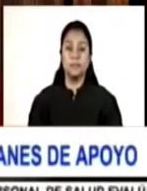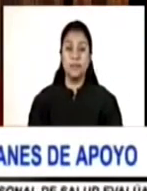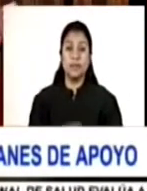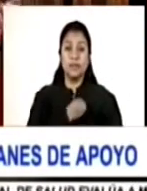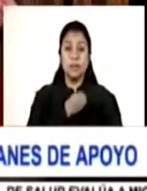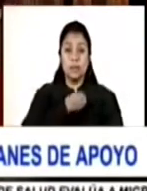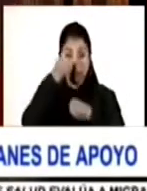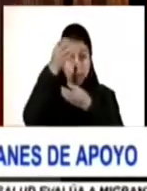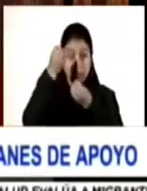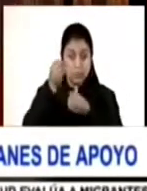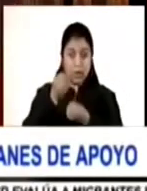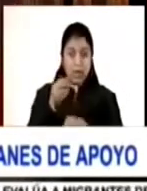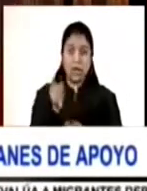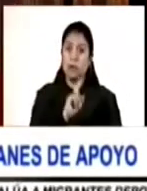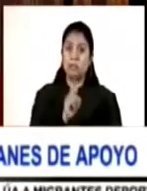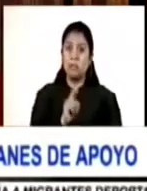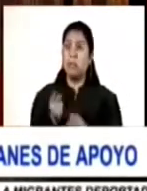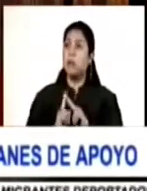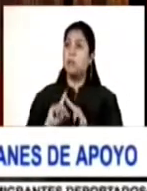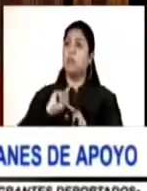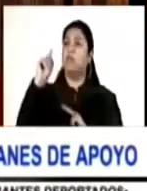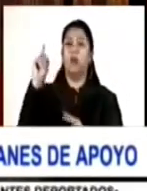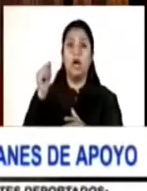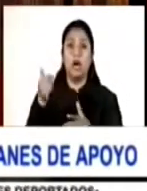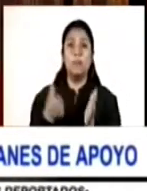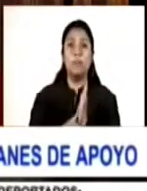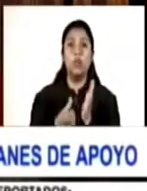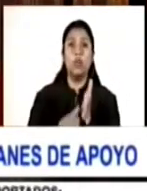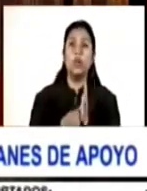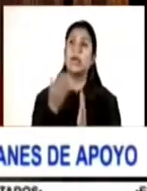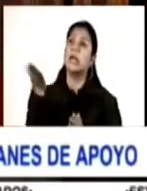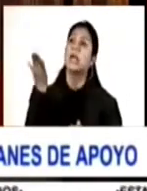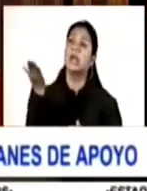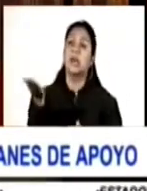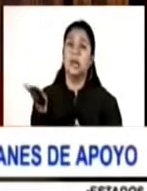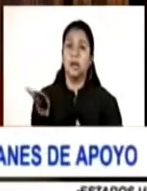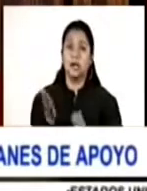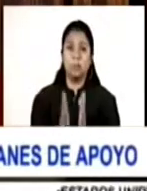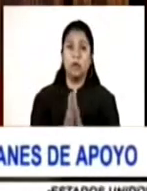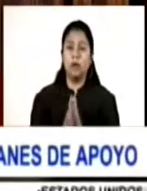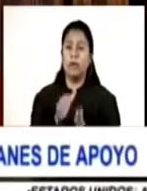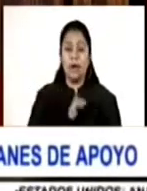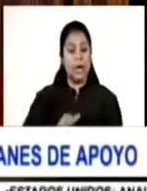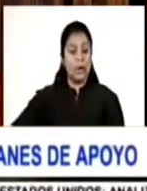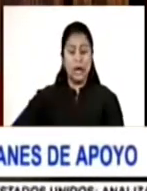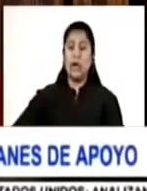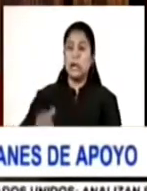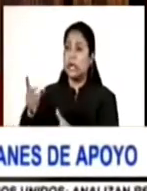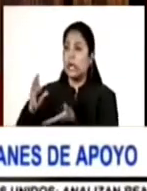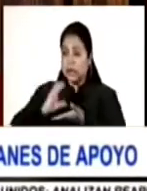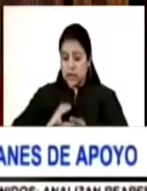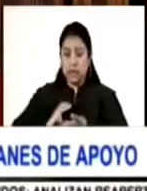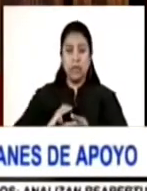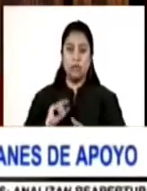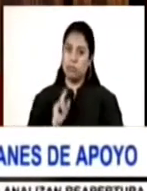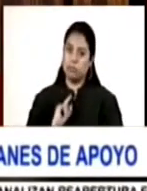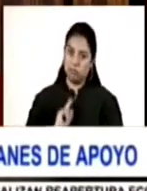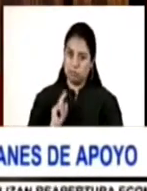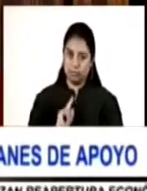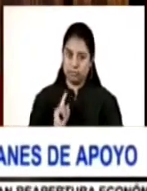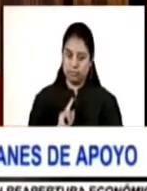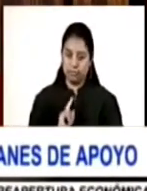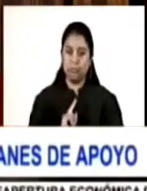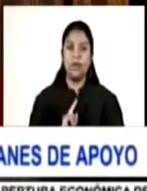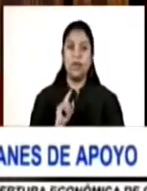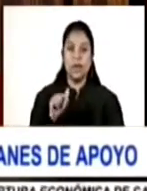Quiero decirle a la población que no tienen que ir a las municipalidades a pedirles al alcalde que el alcalde les vaya a dar el bono, no. El